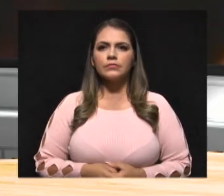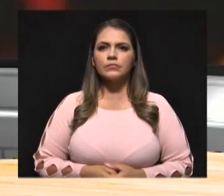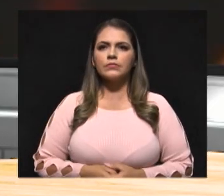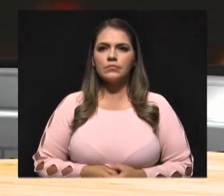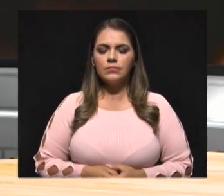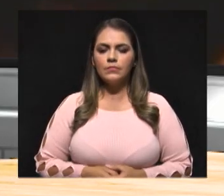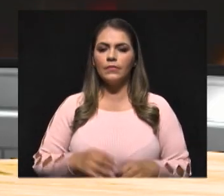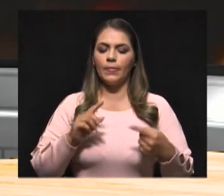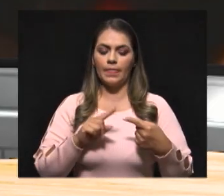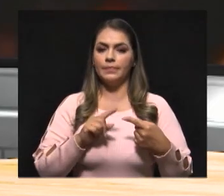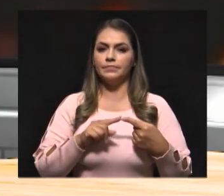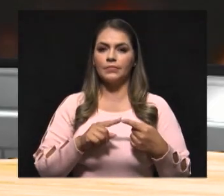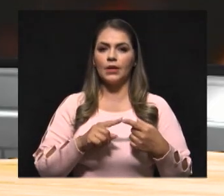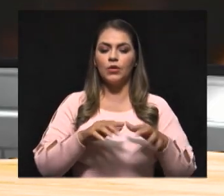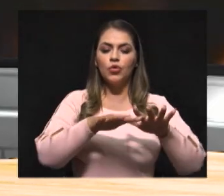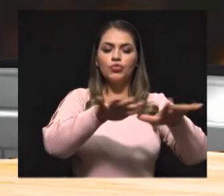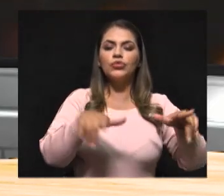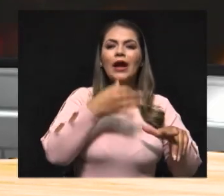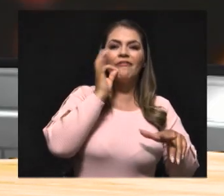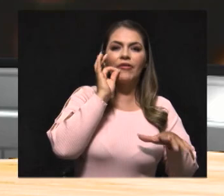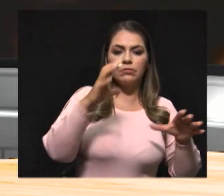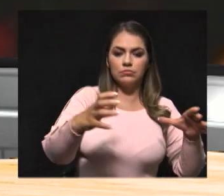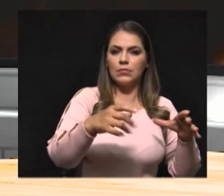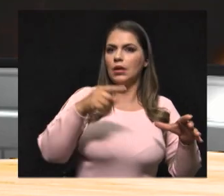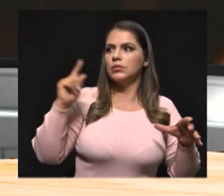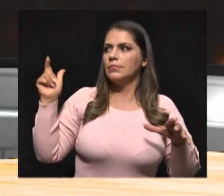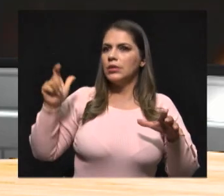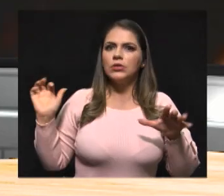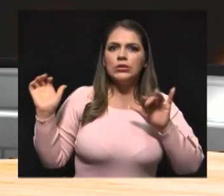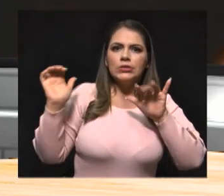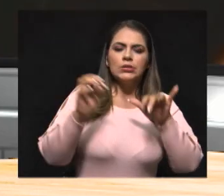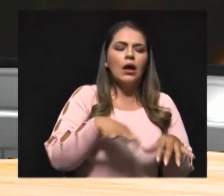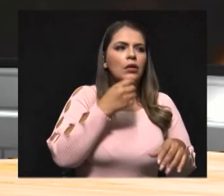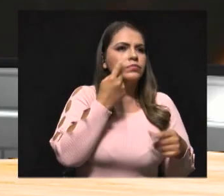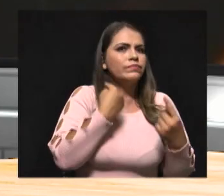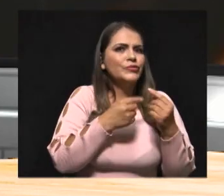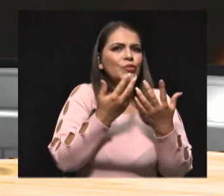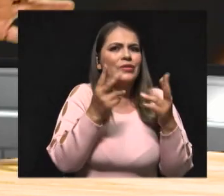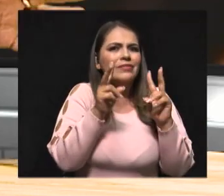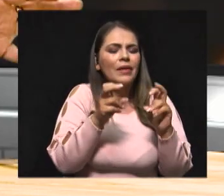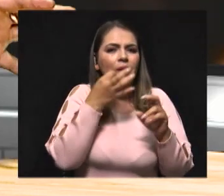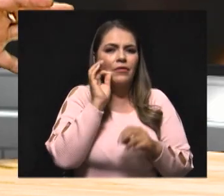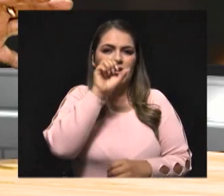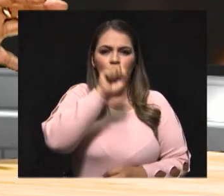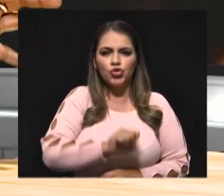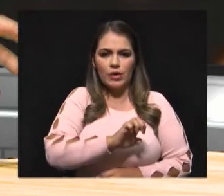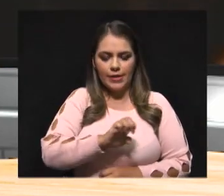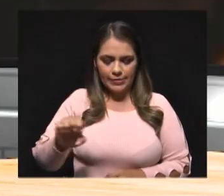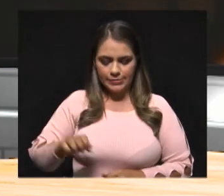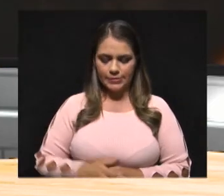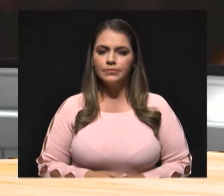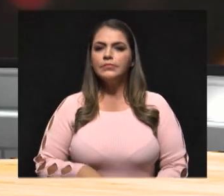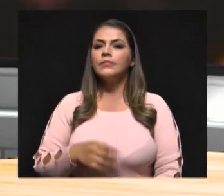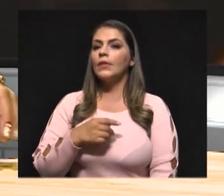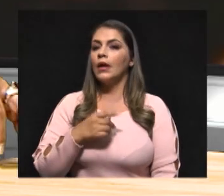de ese tenemos zona cafetera que eso genera todas las experiencias alrededor del café el sudor estoy diga pesados todo el suroeste